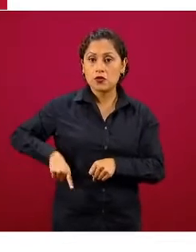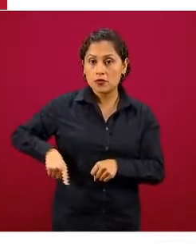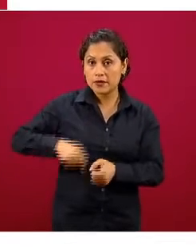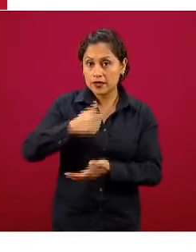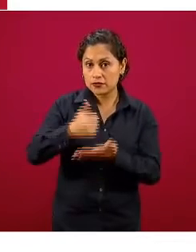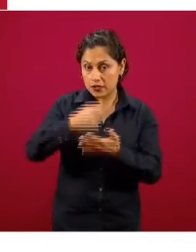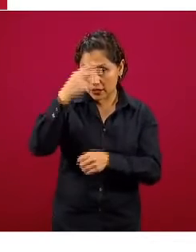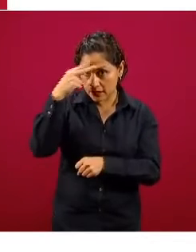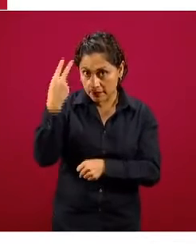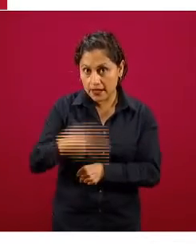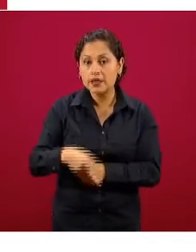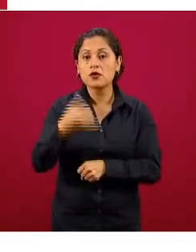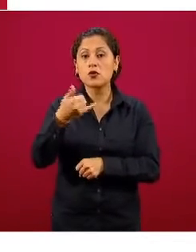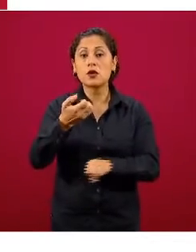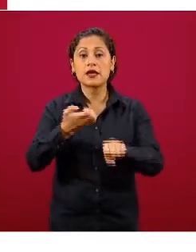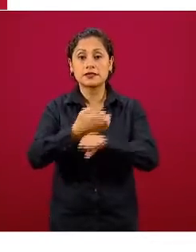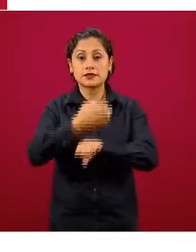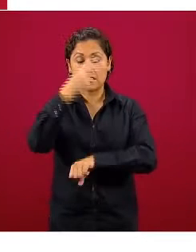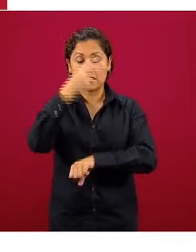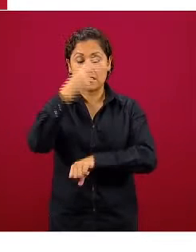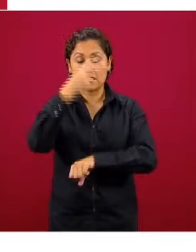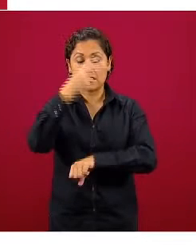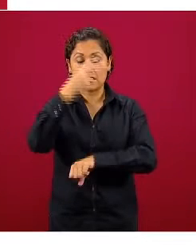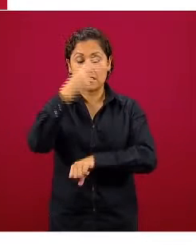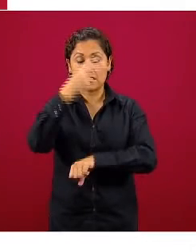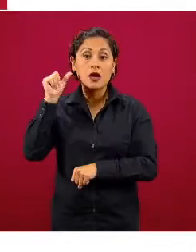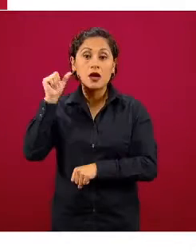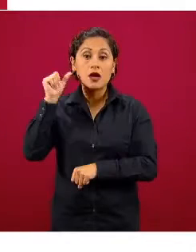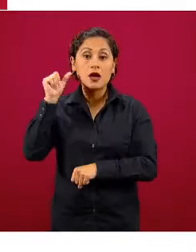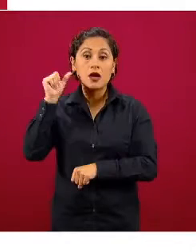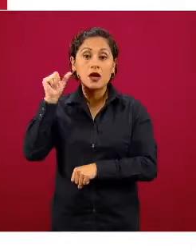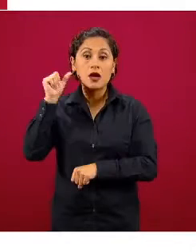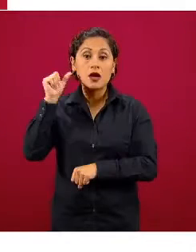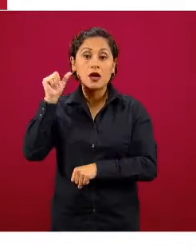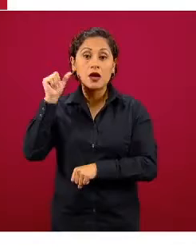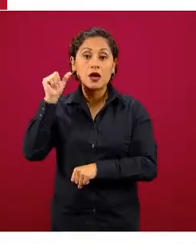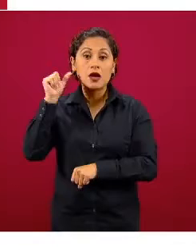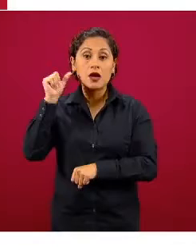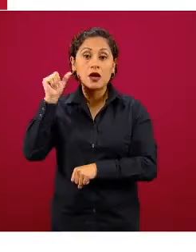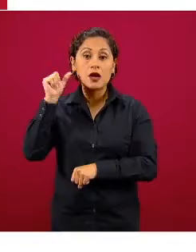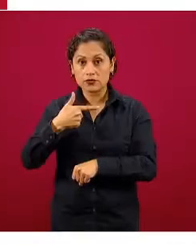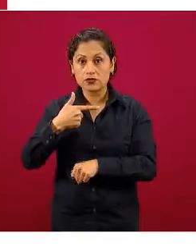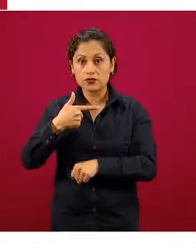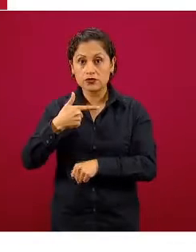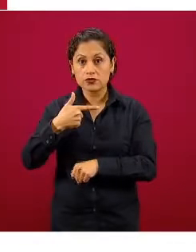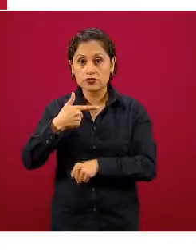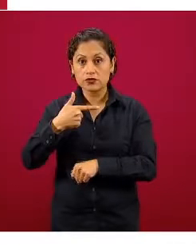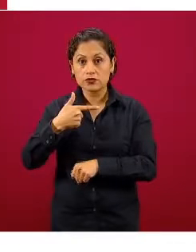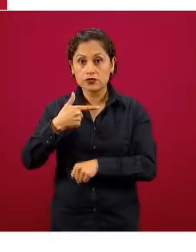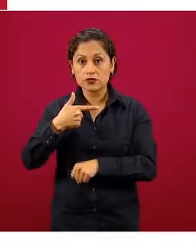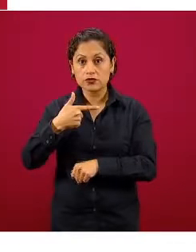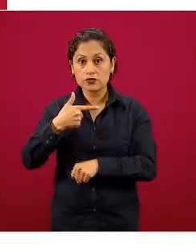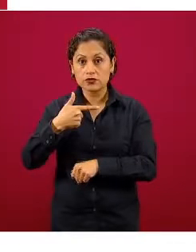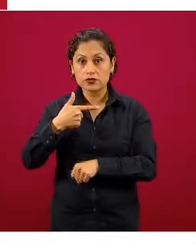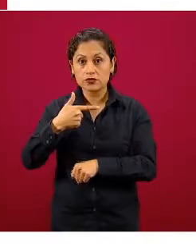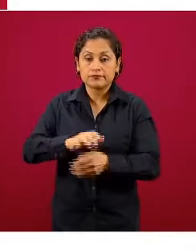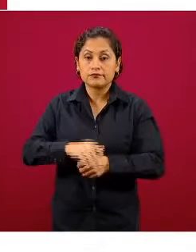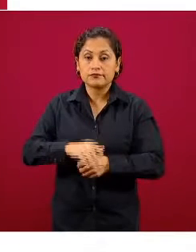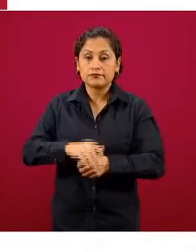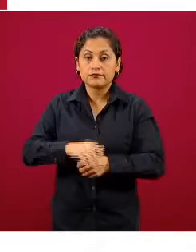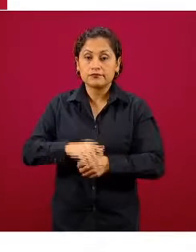México. Para el día de ayer a las 7 de la noche, apenas estamos recibiendo la información de hoy,